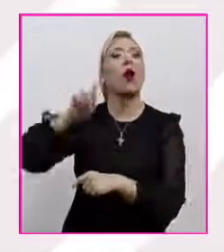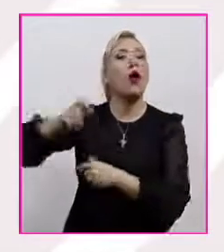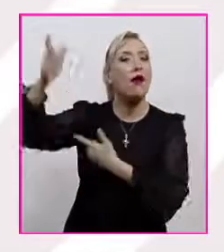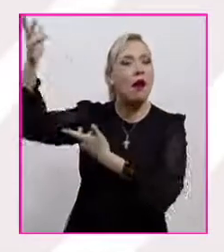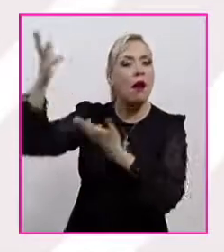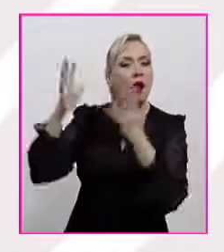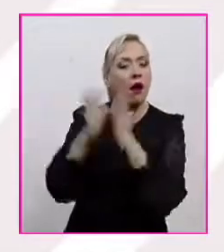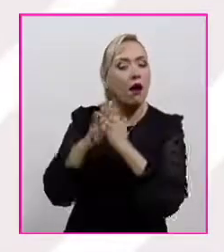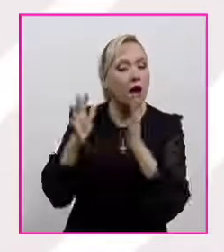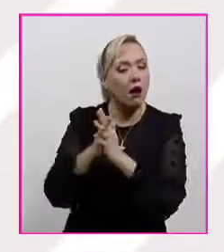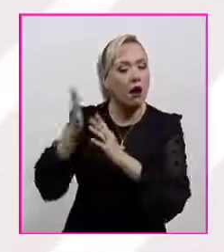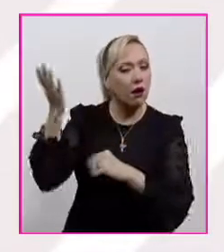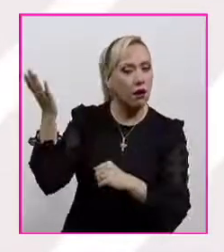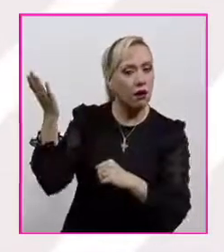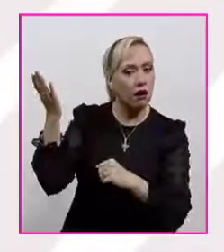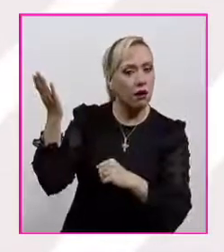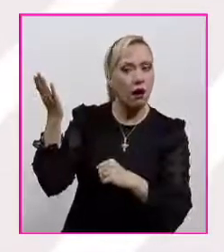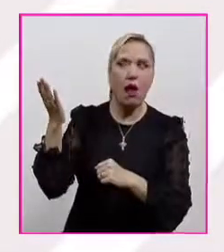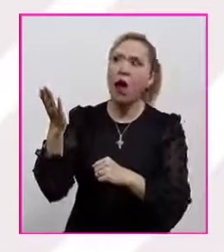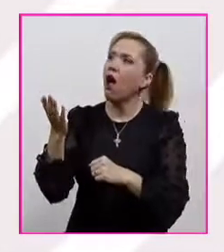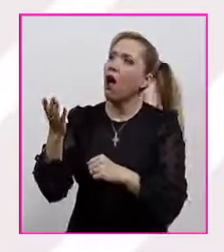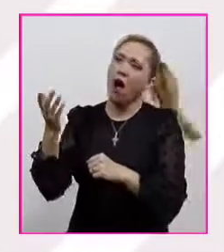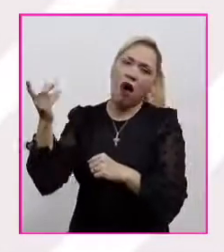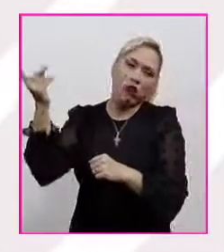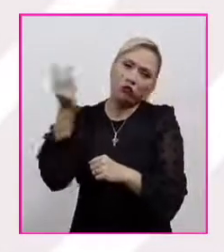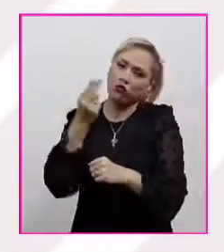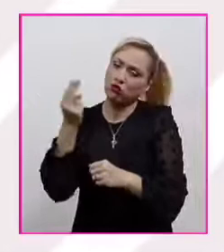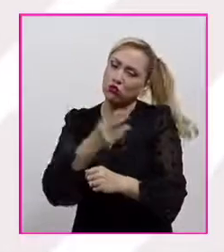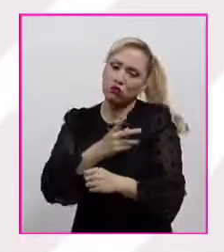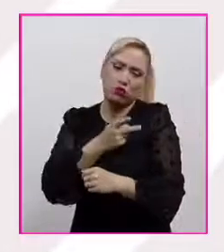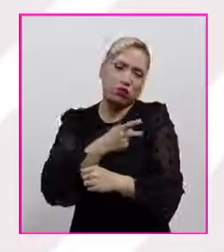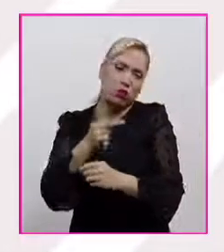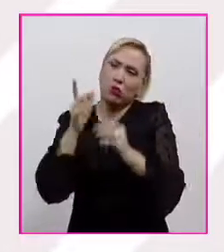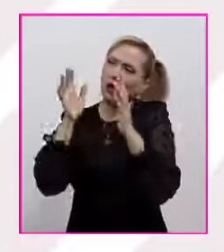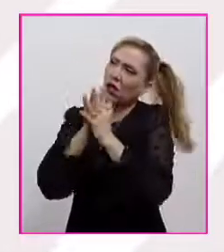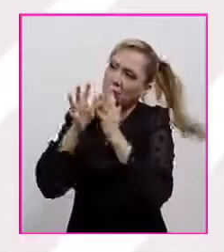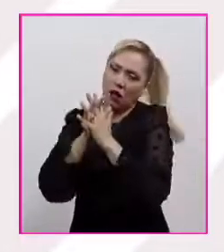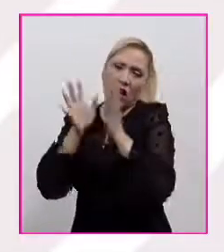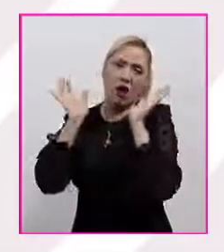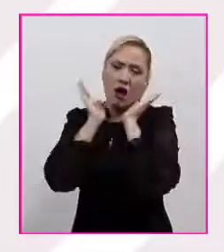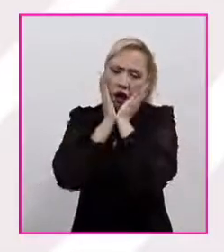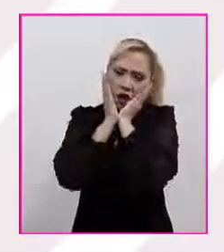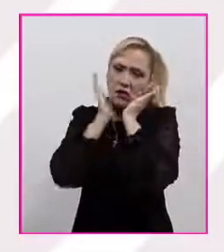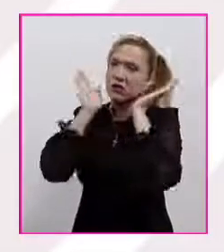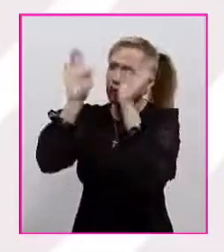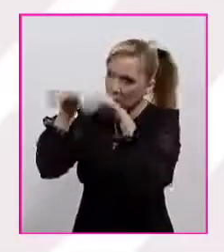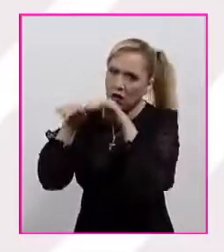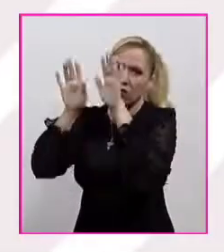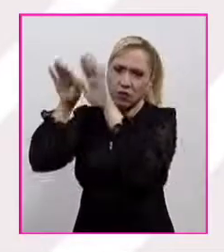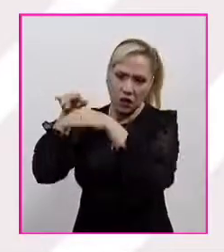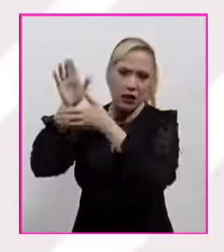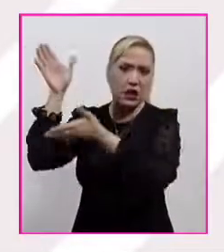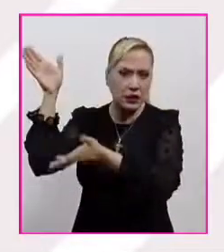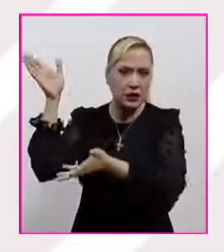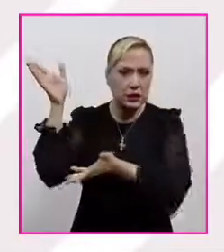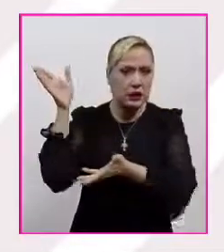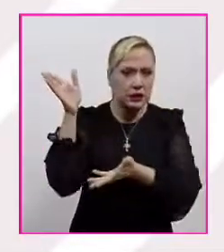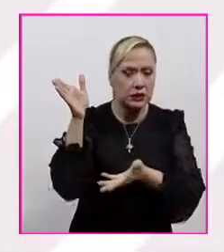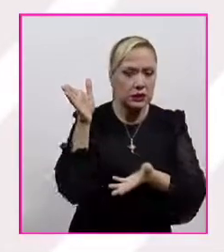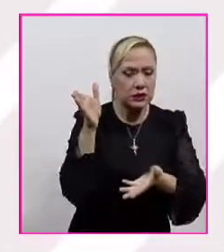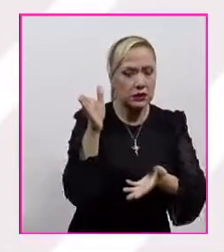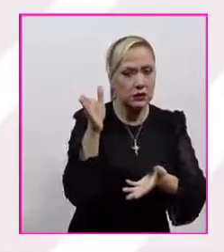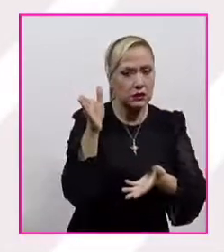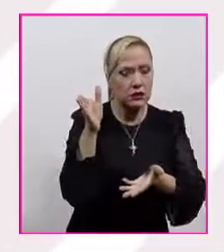Y luego decir, es que nos necesitan ayuda porque esta situación tan injusta que están viviendo y demás, pero esto no